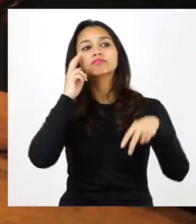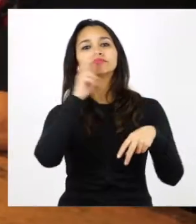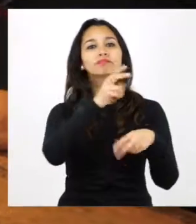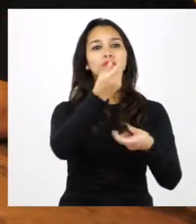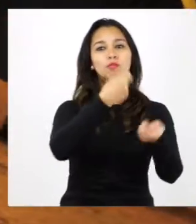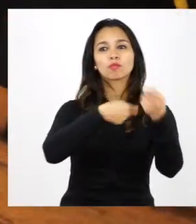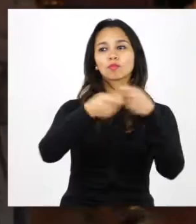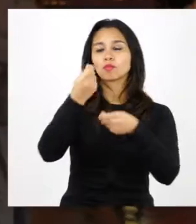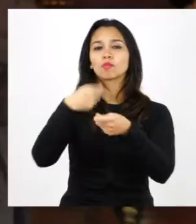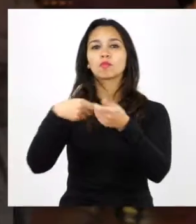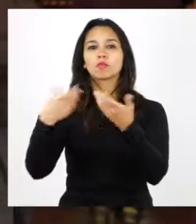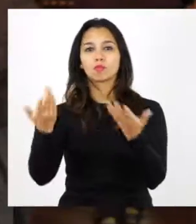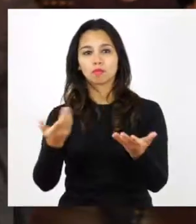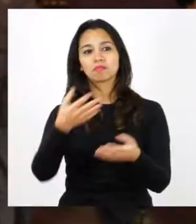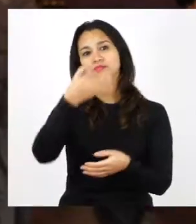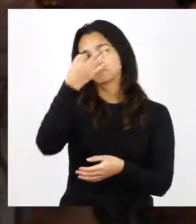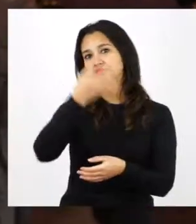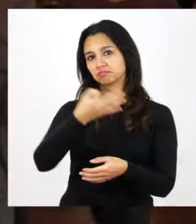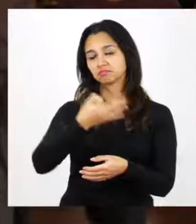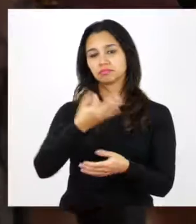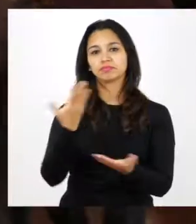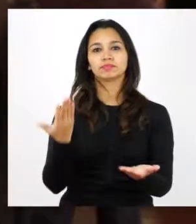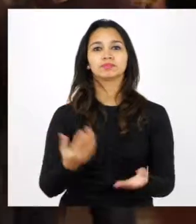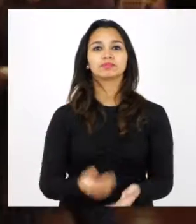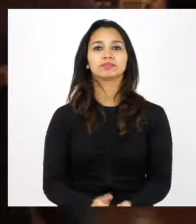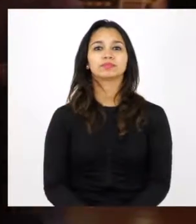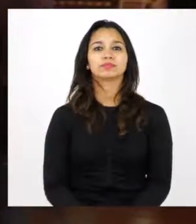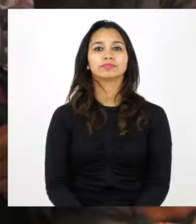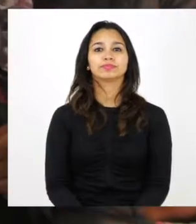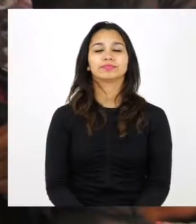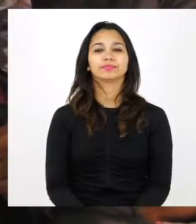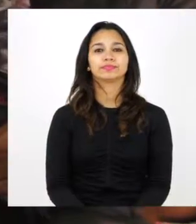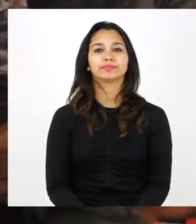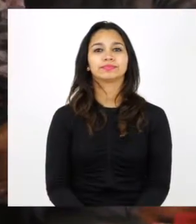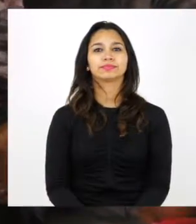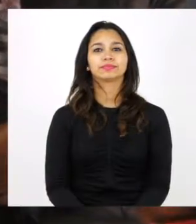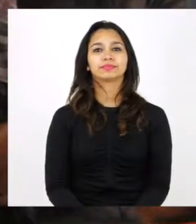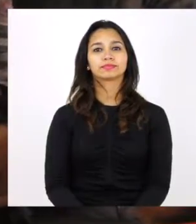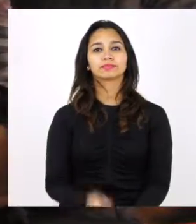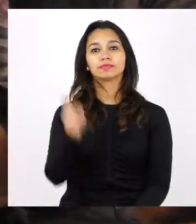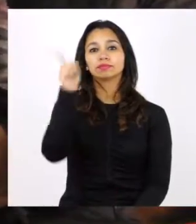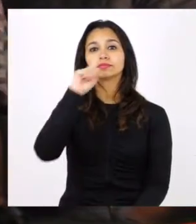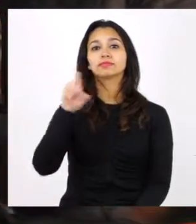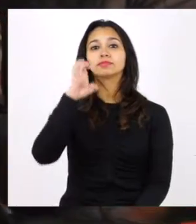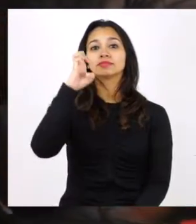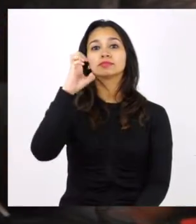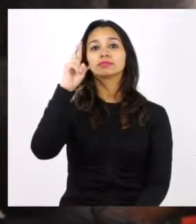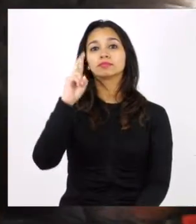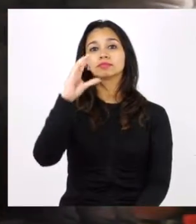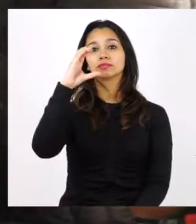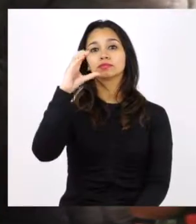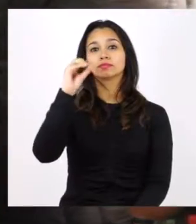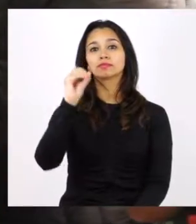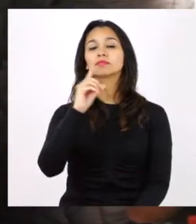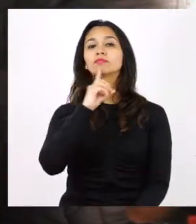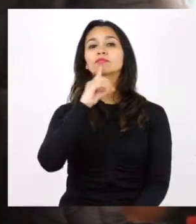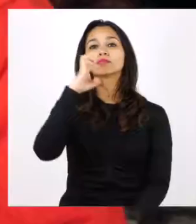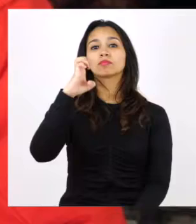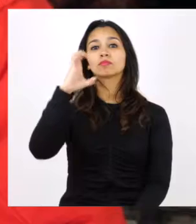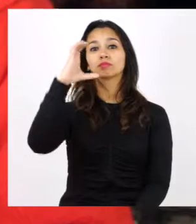de público un poco asegurada en el sector, ¿no? Bueno, el apoyo de Cercotec para nosotros es